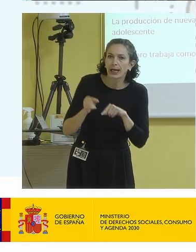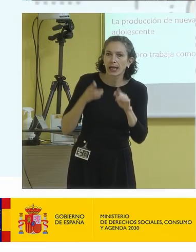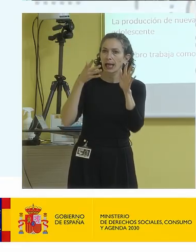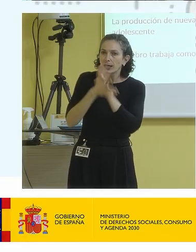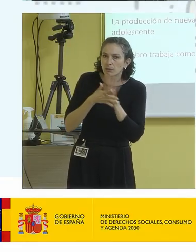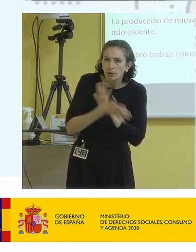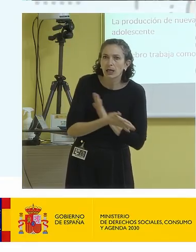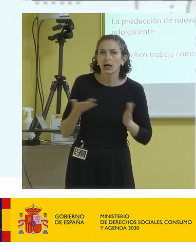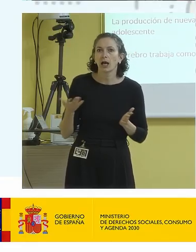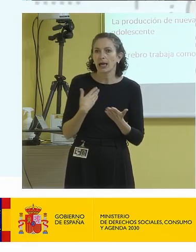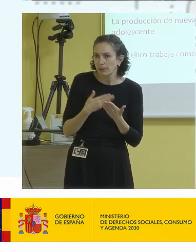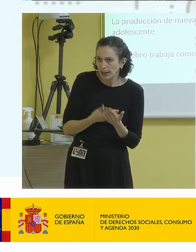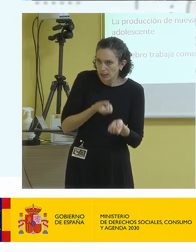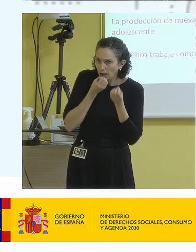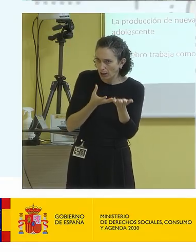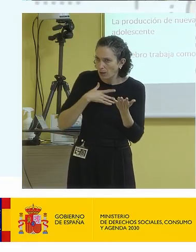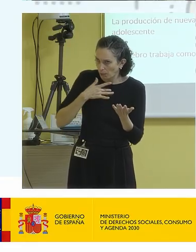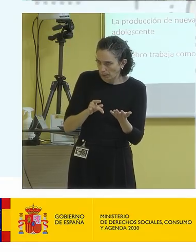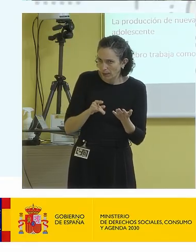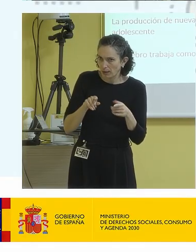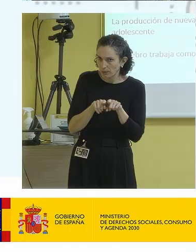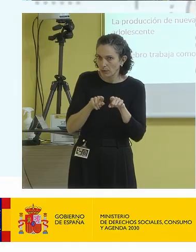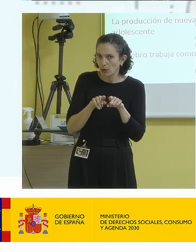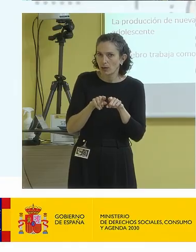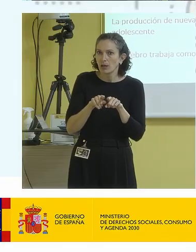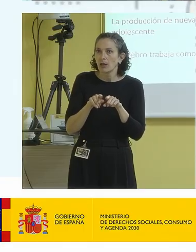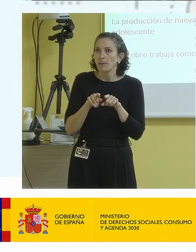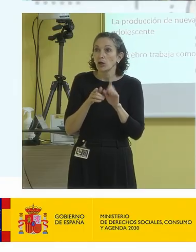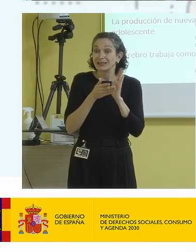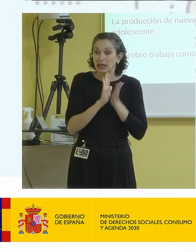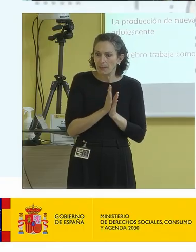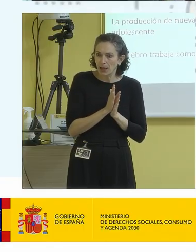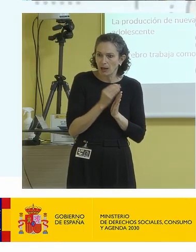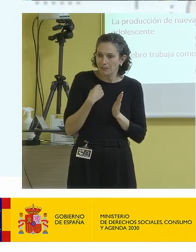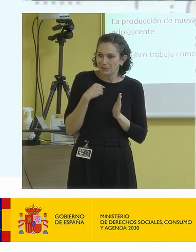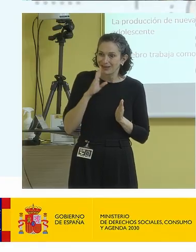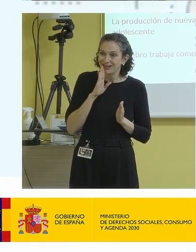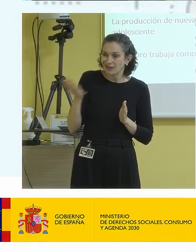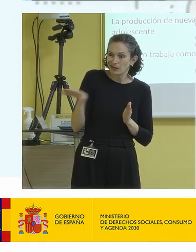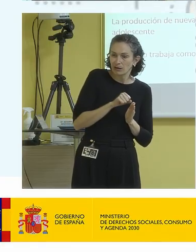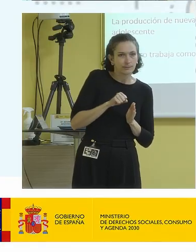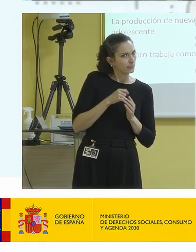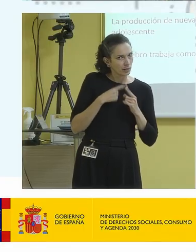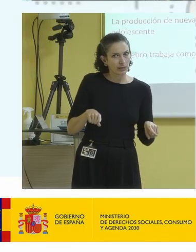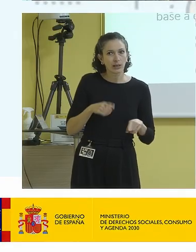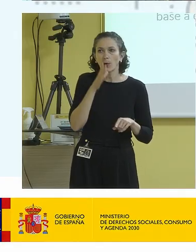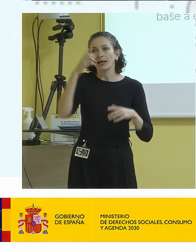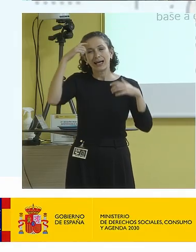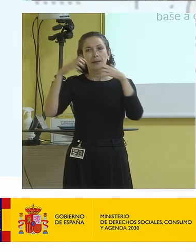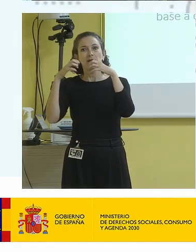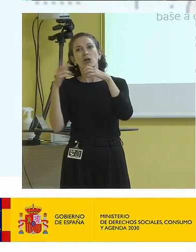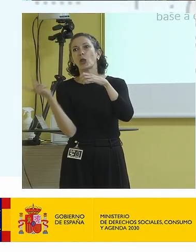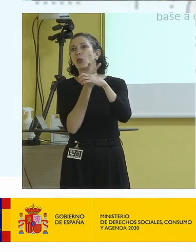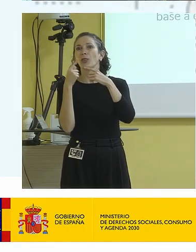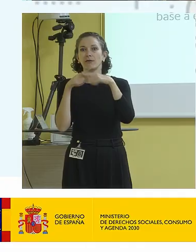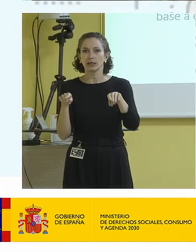algunos tipos de evidencias. El problema es que tú bases una terapia en esto. Ese es el problema, que tú bases una terapia en que hay dos hemisferios y puedes liar una pseudoterapia